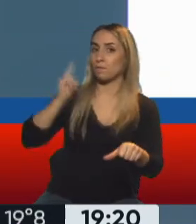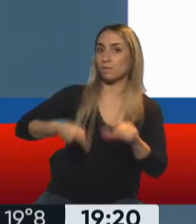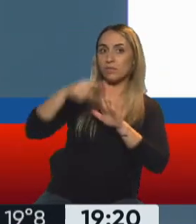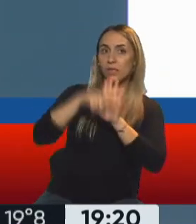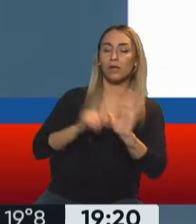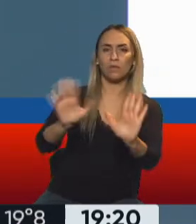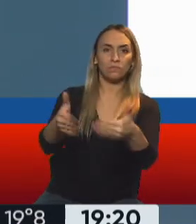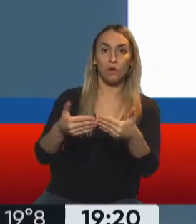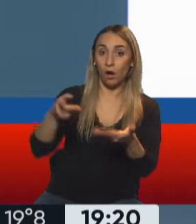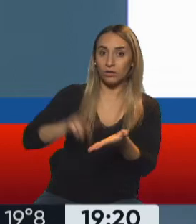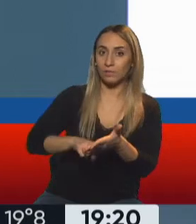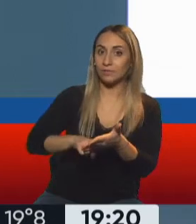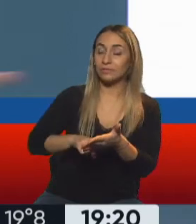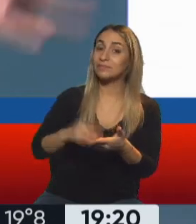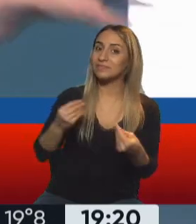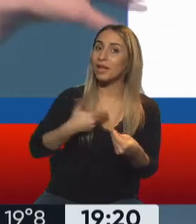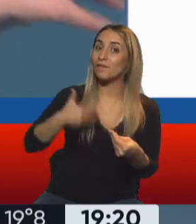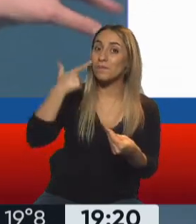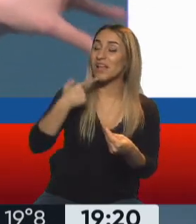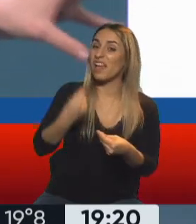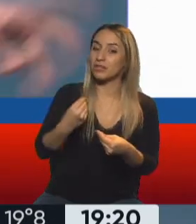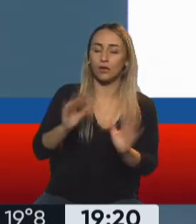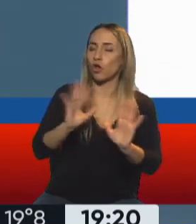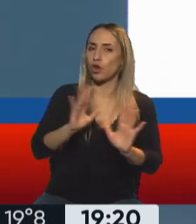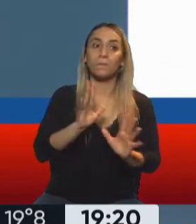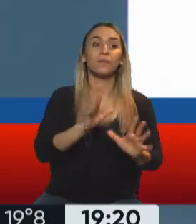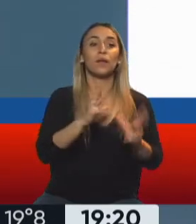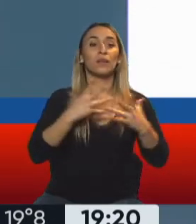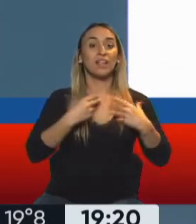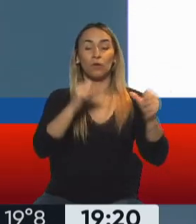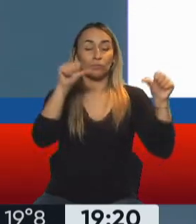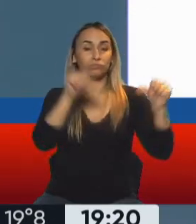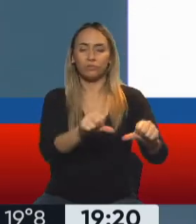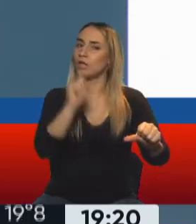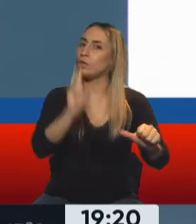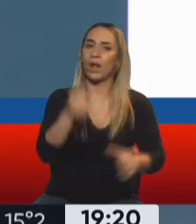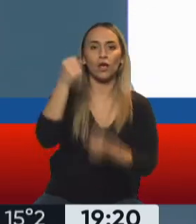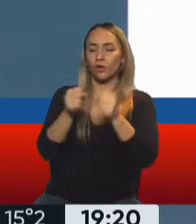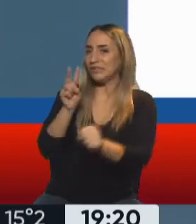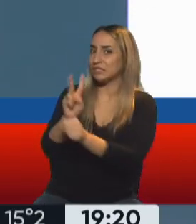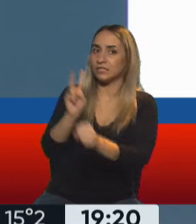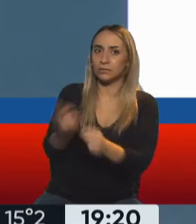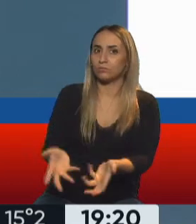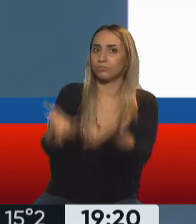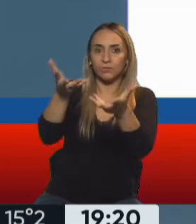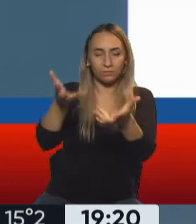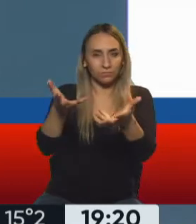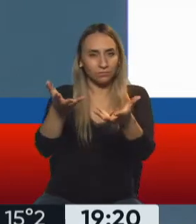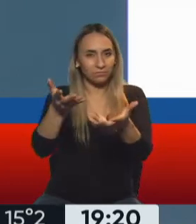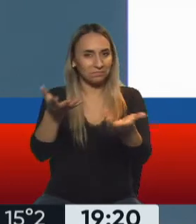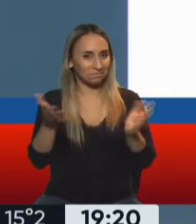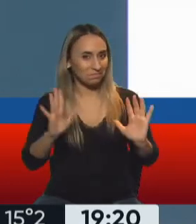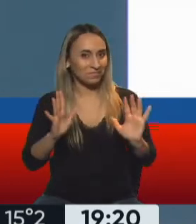restricciones, digamos, ¿qué te está diciendo el Fondo Monetario? Sí, seguir priorizando la actividad económica pese al aumento de los contagios. Bueno, son todos debates, son